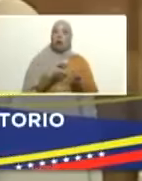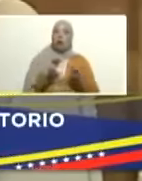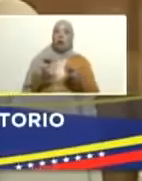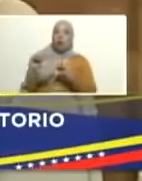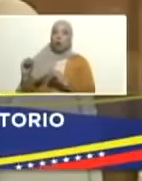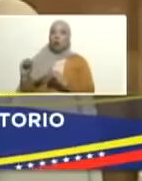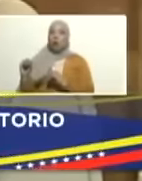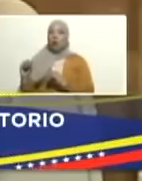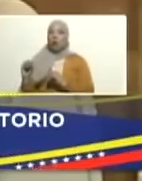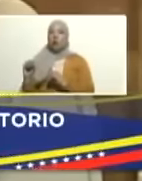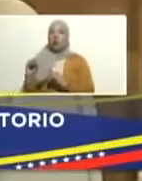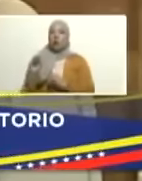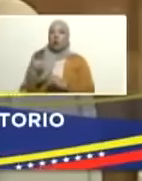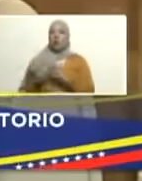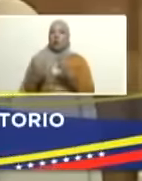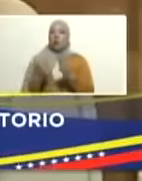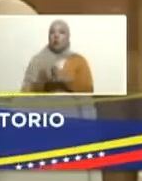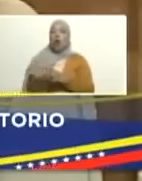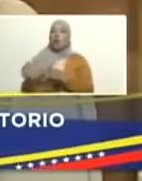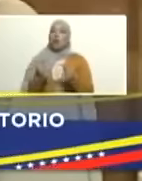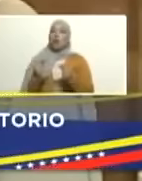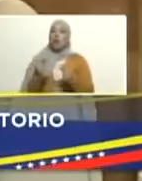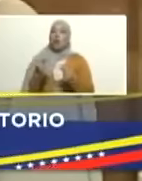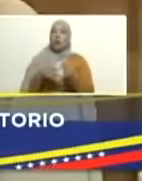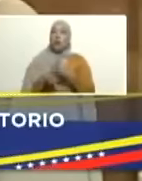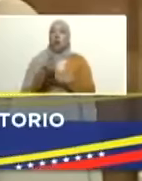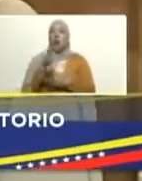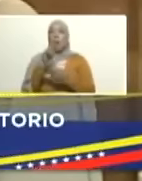políticos, tienen que dirimirse por vías